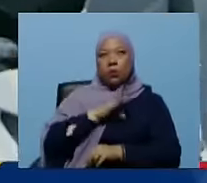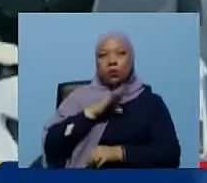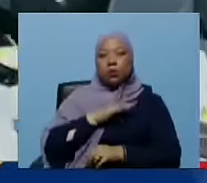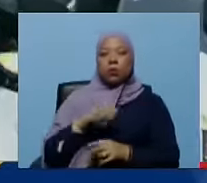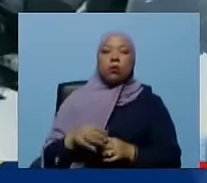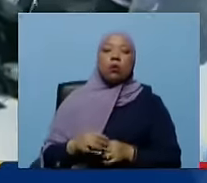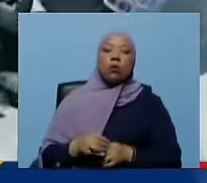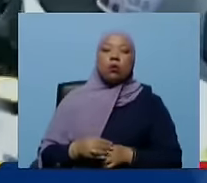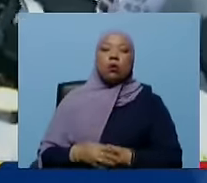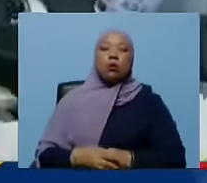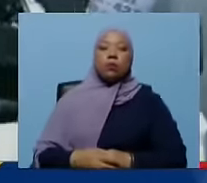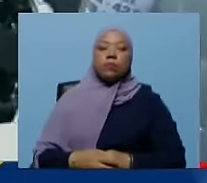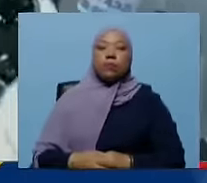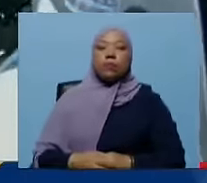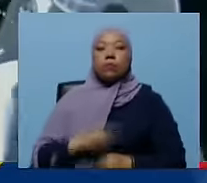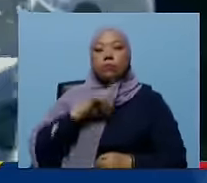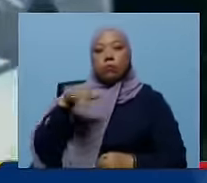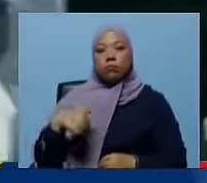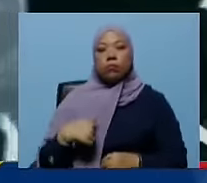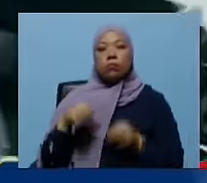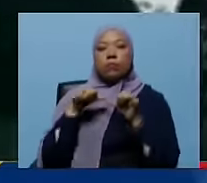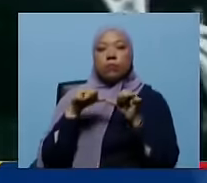para nosotros seguir